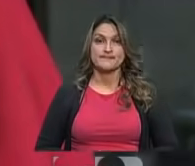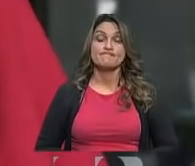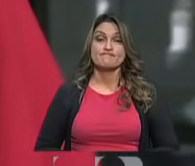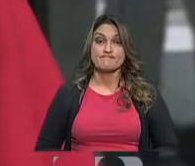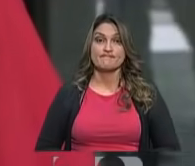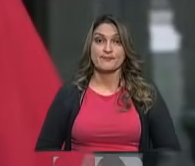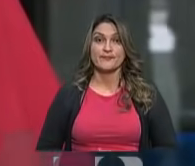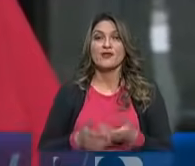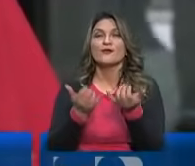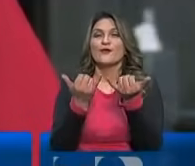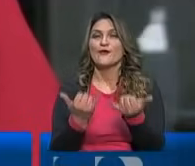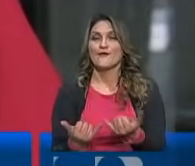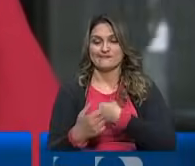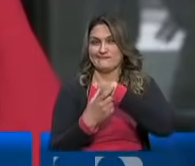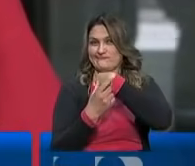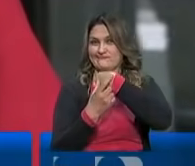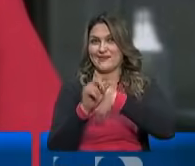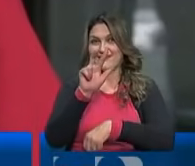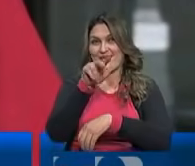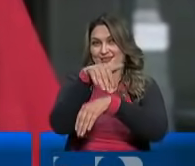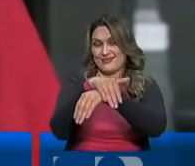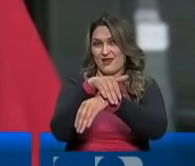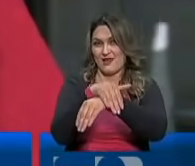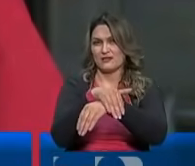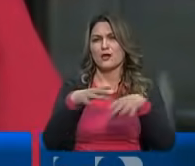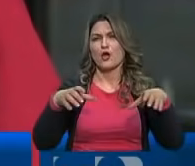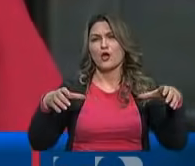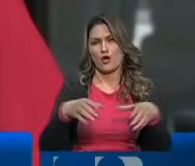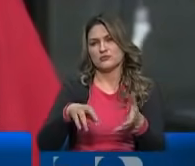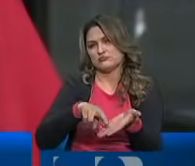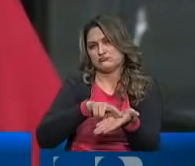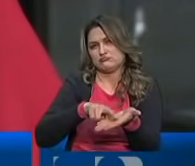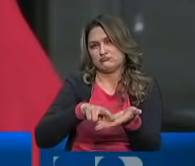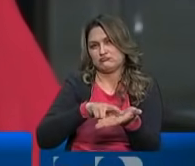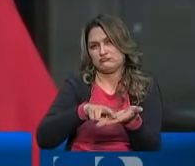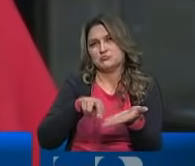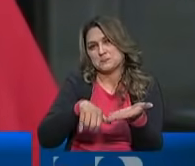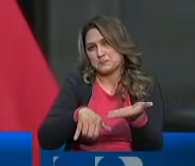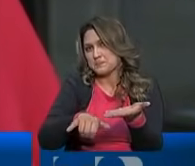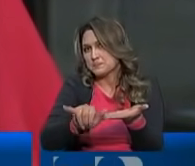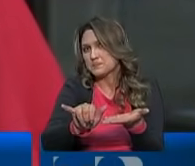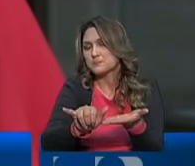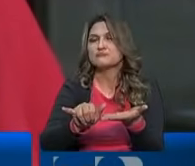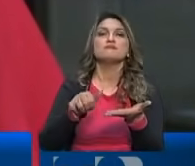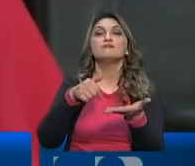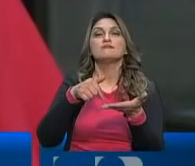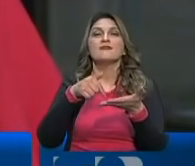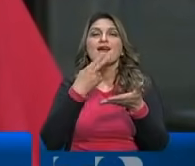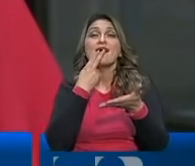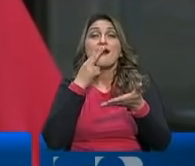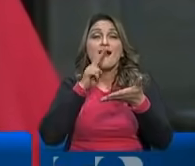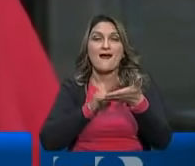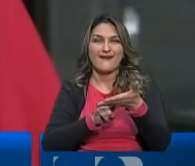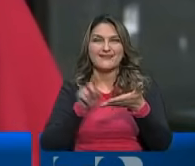la sesión de hoy a las 3 de la tarde se va a mantener en la Comisión de Garantías Constitucionales. Allí se prevé que den lectura a la